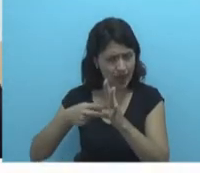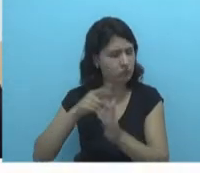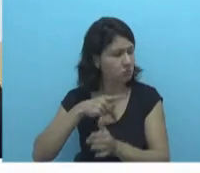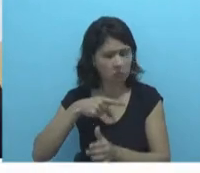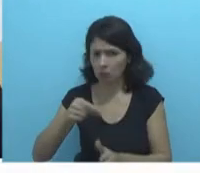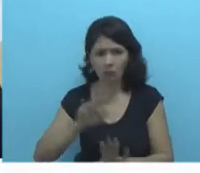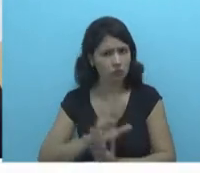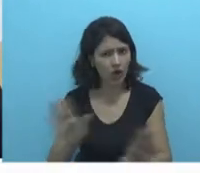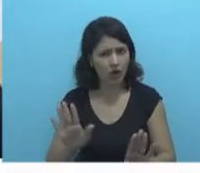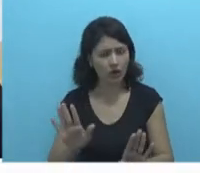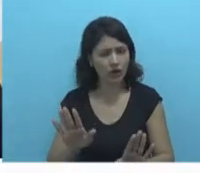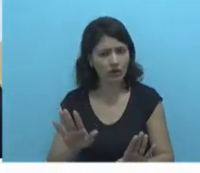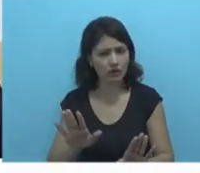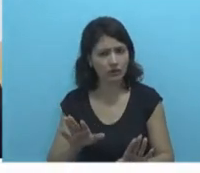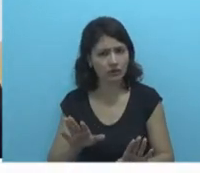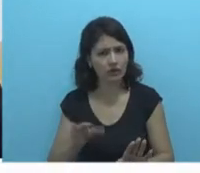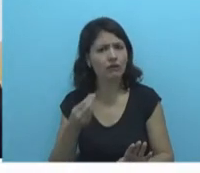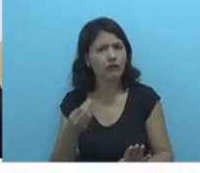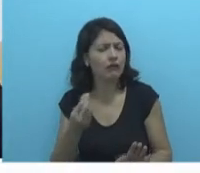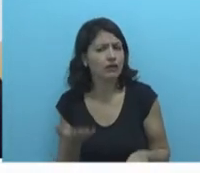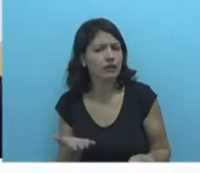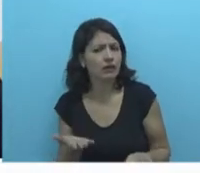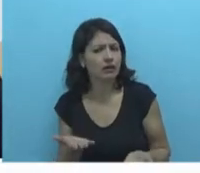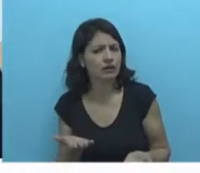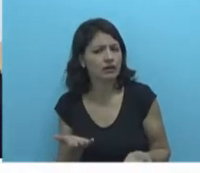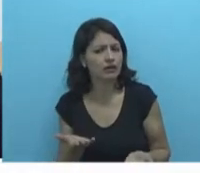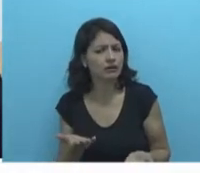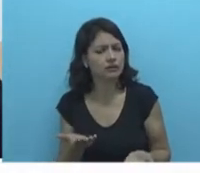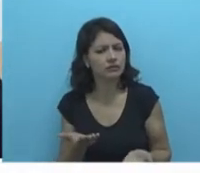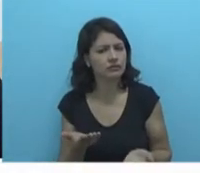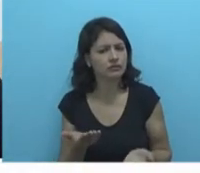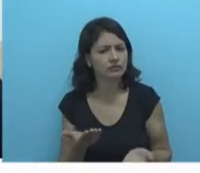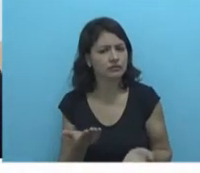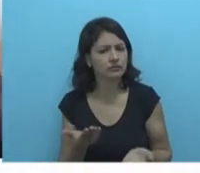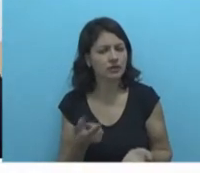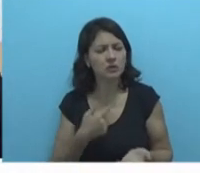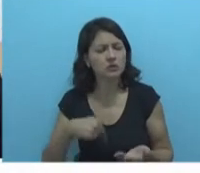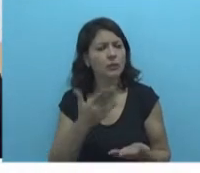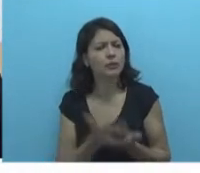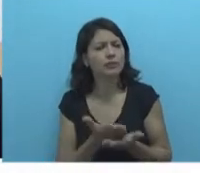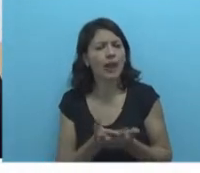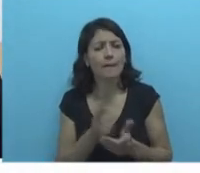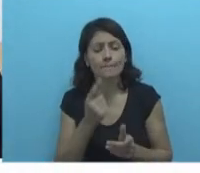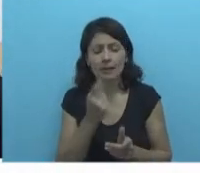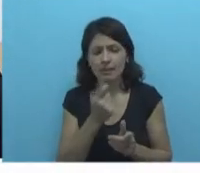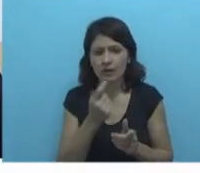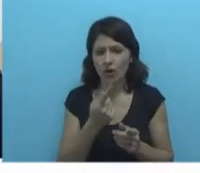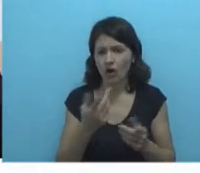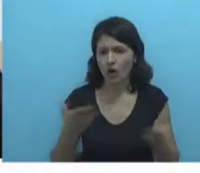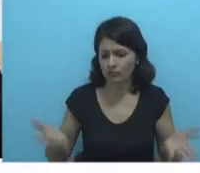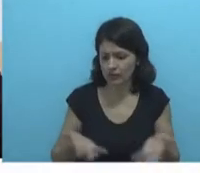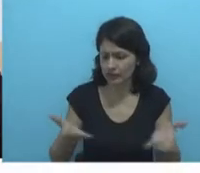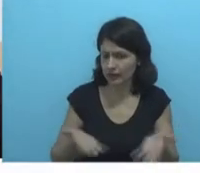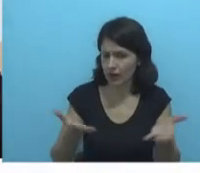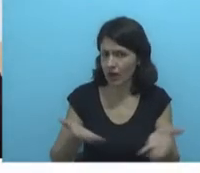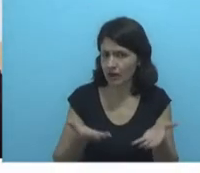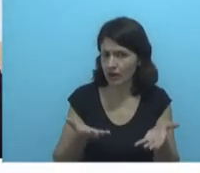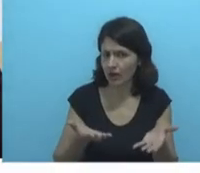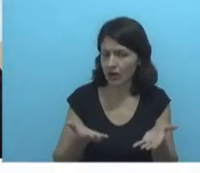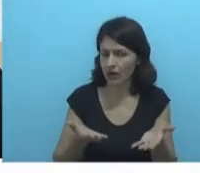Para nada. En todo caso, lo que tenemos que proponer son medidas de incentivo para que haya cada vez